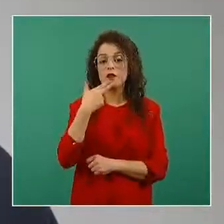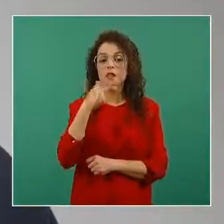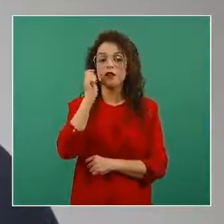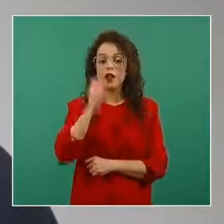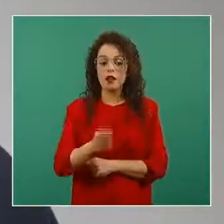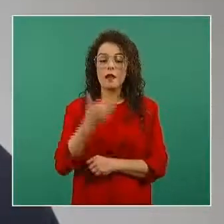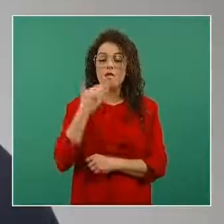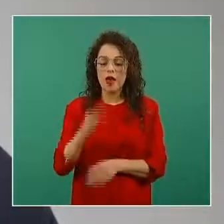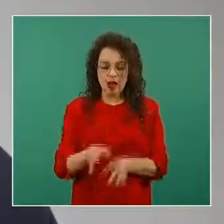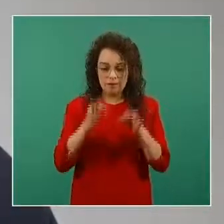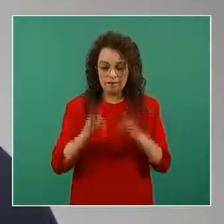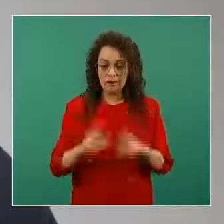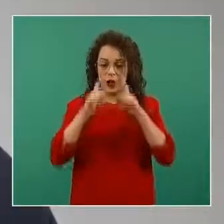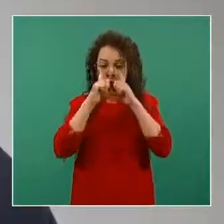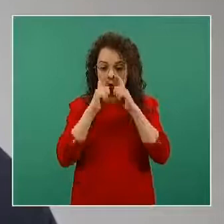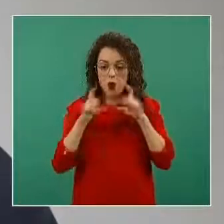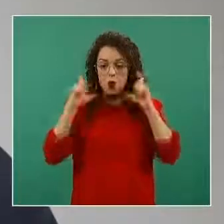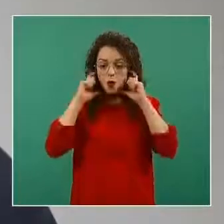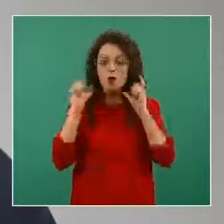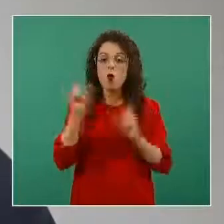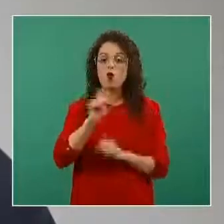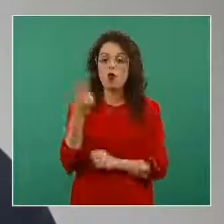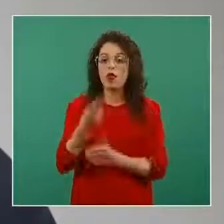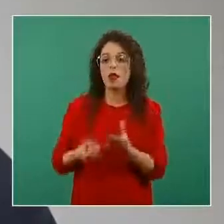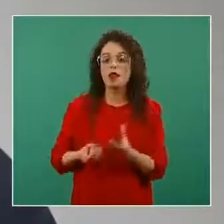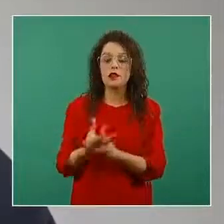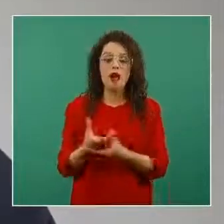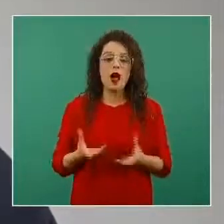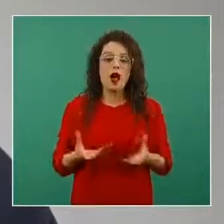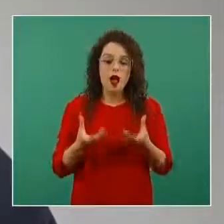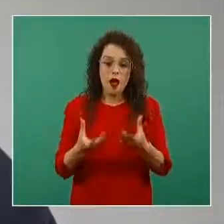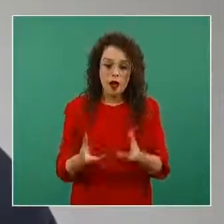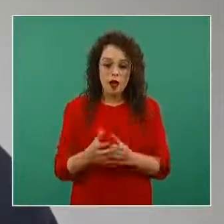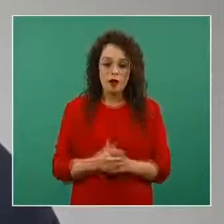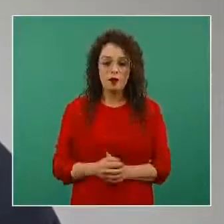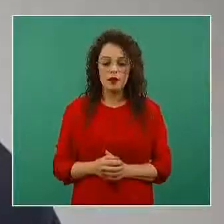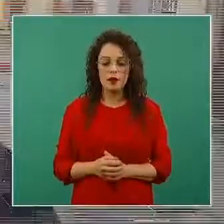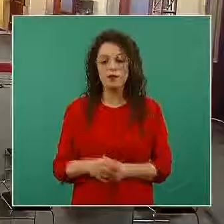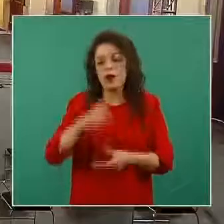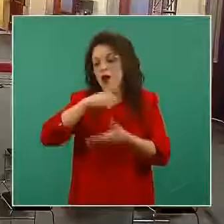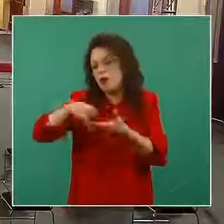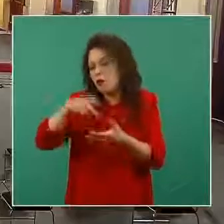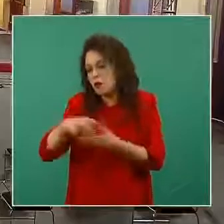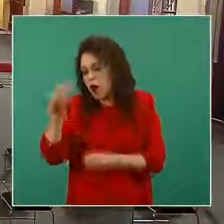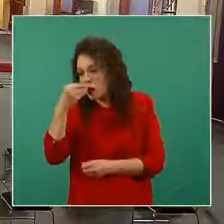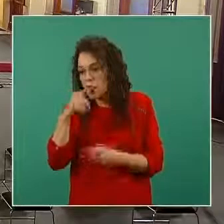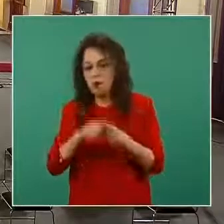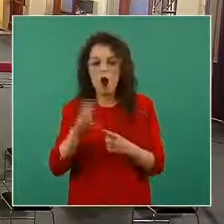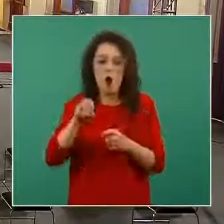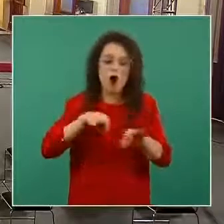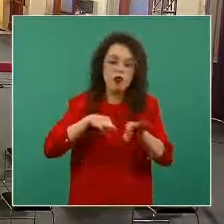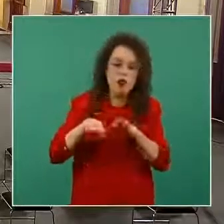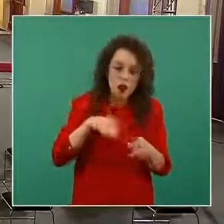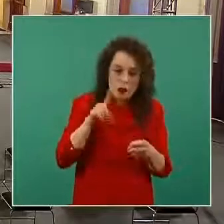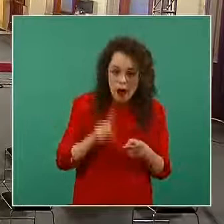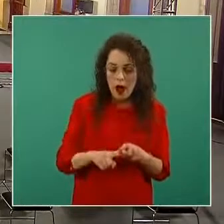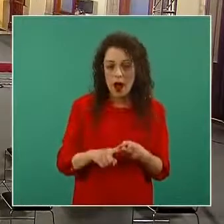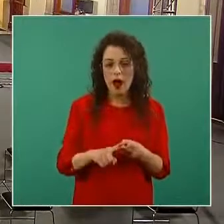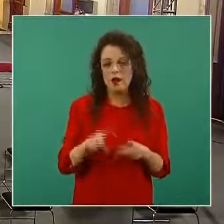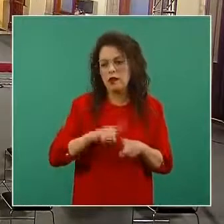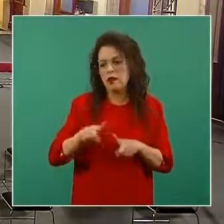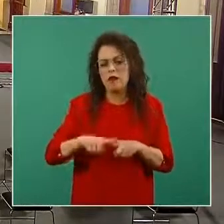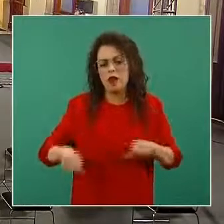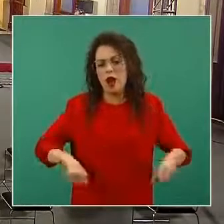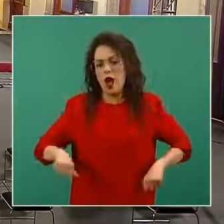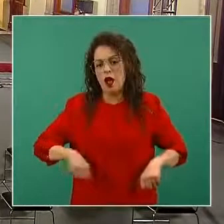adecuada cuando tengamos que salir al espacio público, sea por nuestros alimentos, sea porque tenemos que trabajar o llevar a cabo nuestras